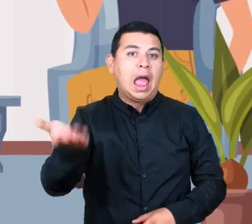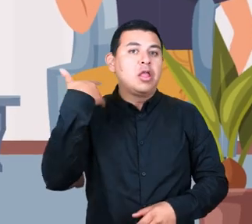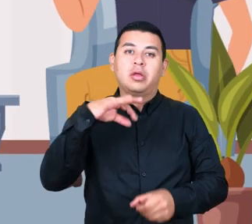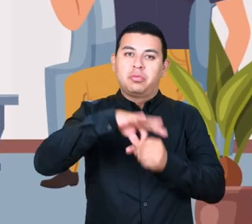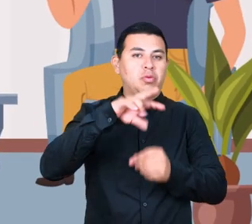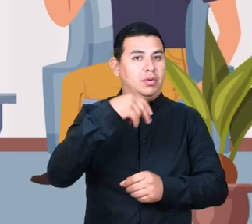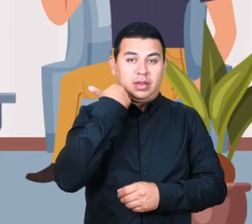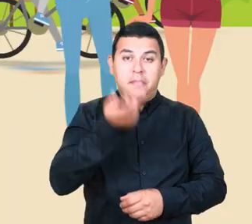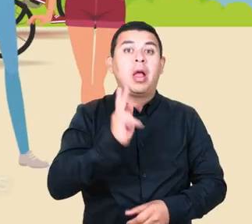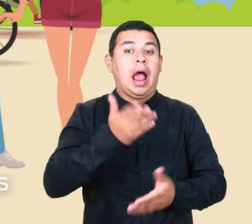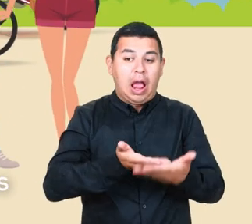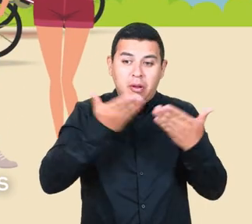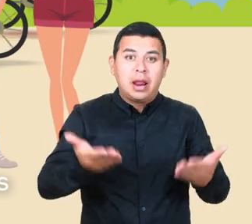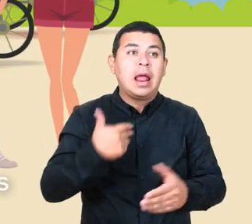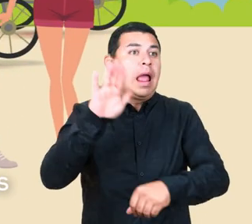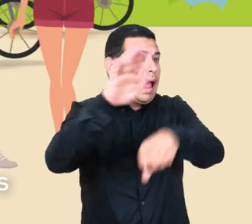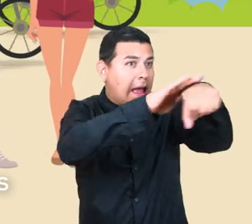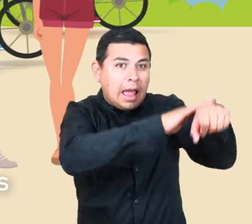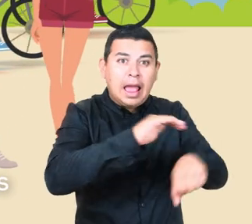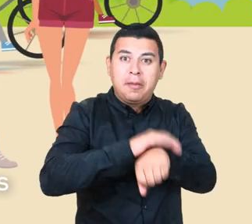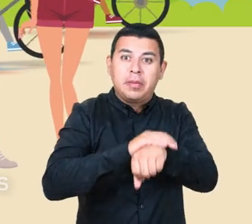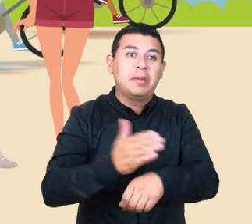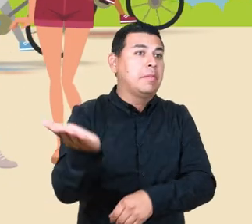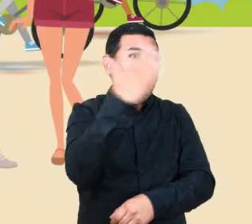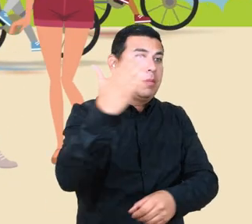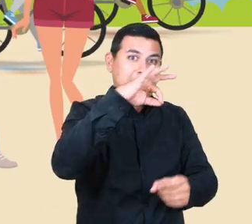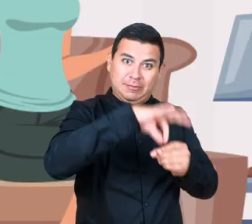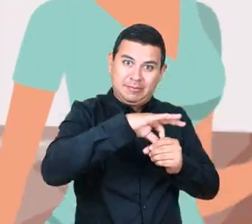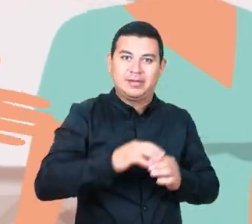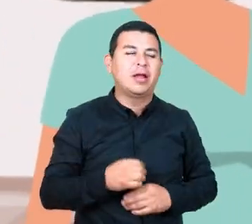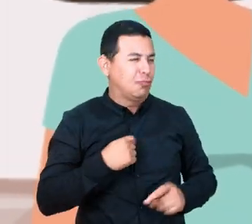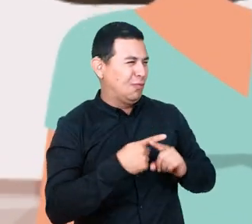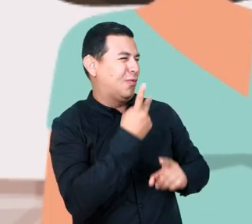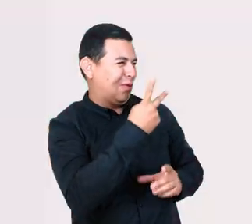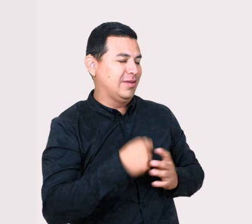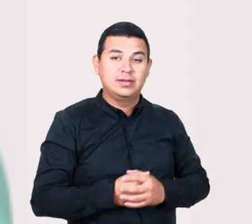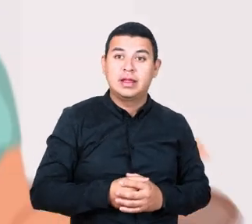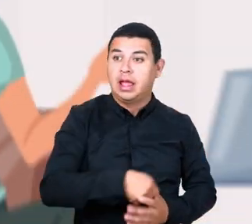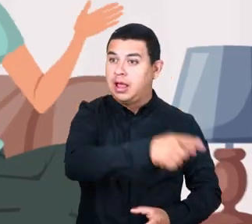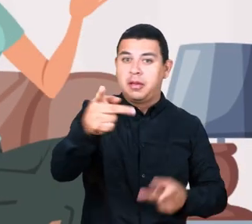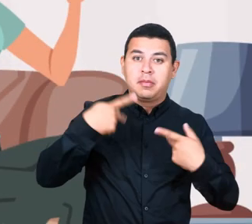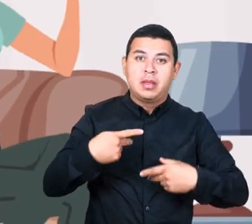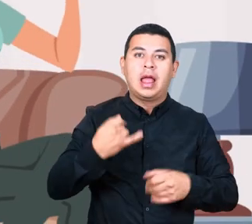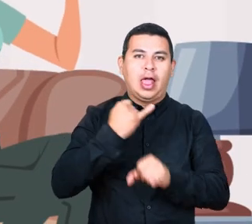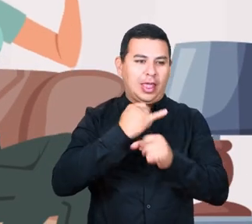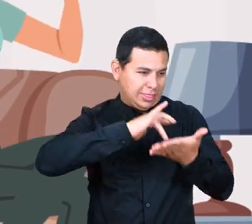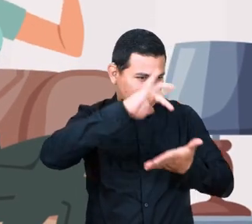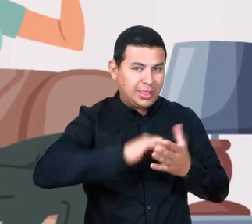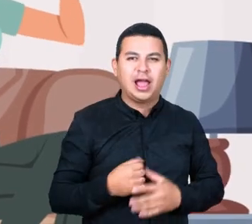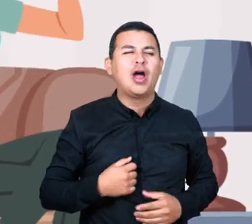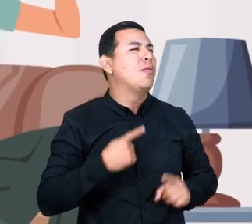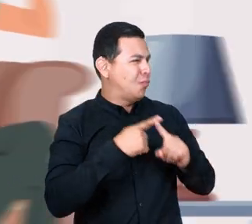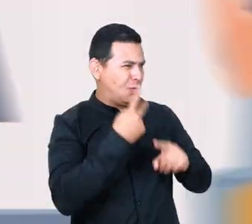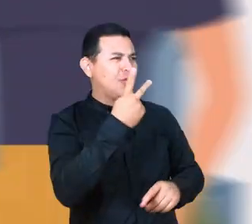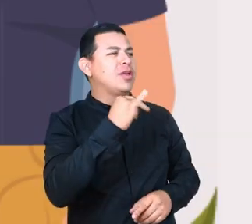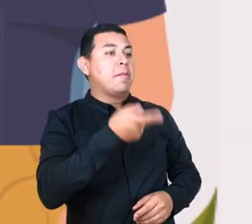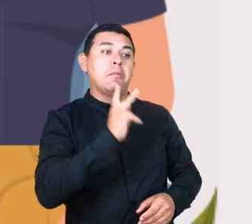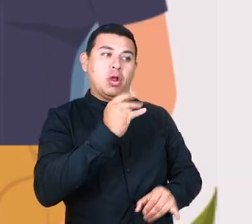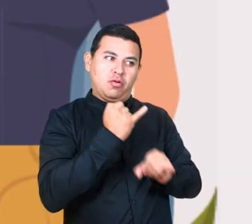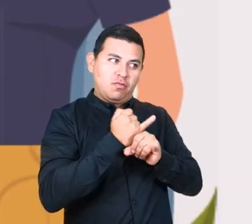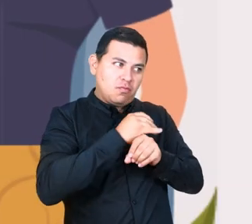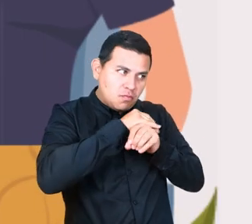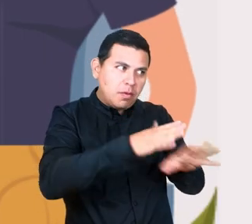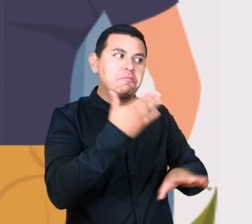Inandi kayo kokuni na kunkayo na vitira kana sitana tabana kuna mi ipuna inandi kayo dikandubina no internet